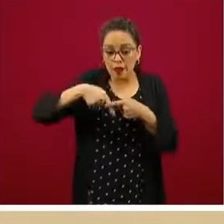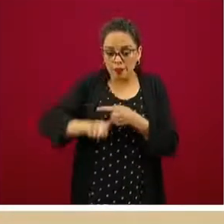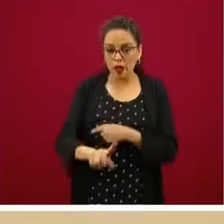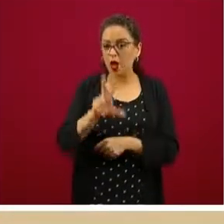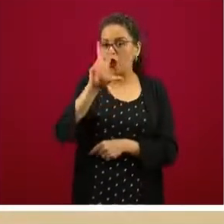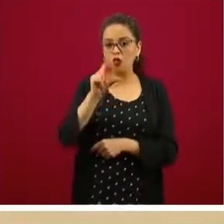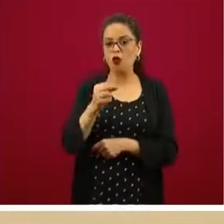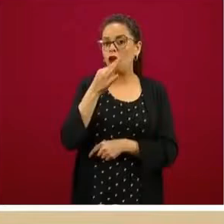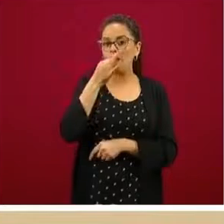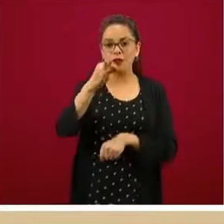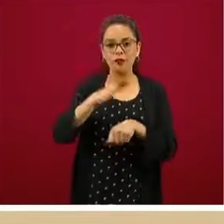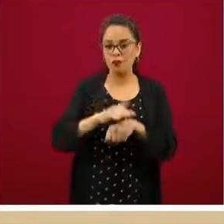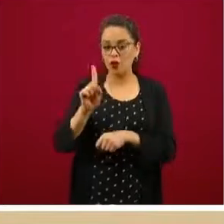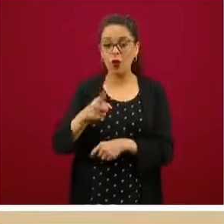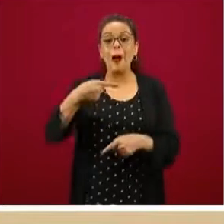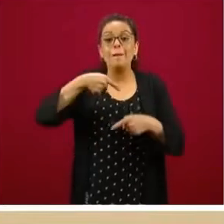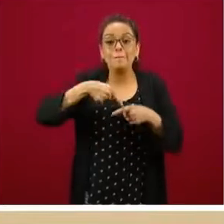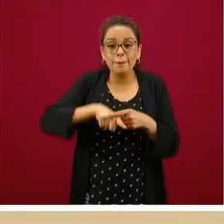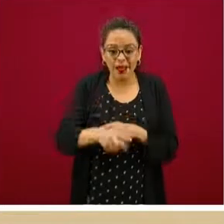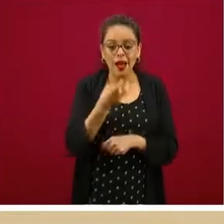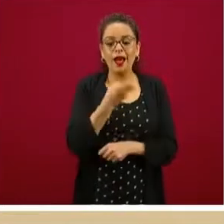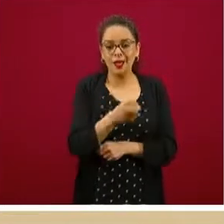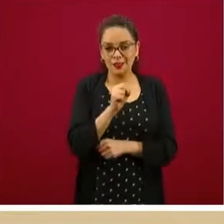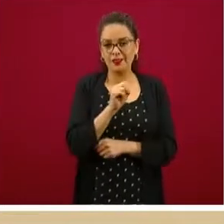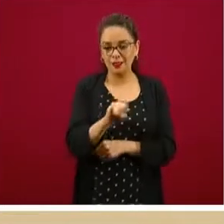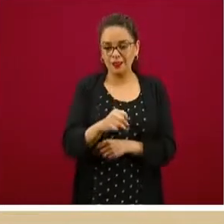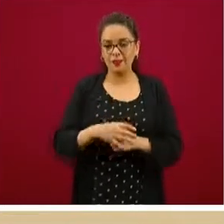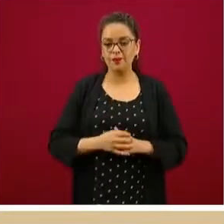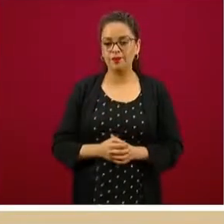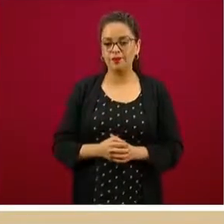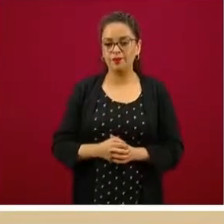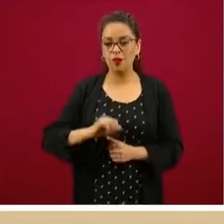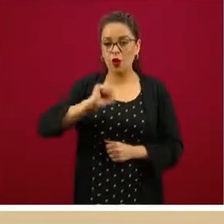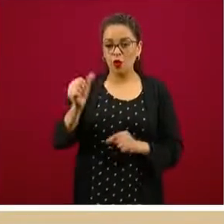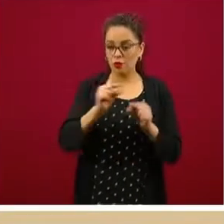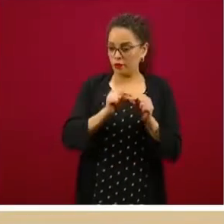siguiente. Y aquí finalmente la curva acumulada de casos,